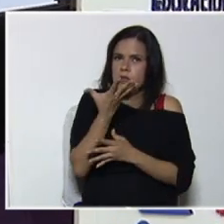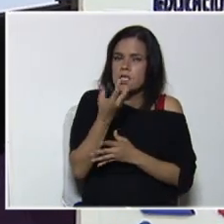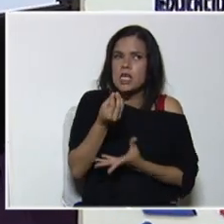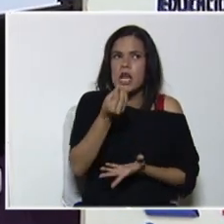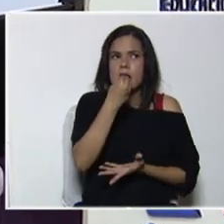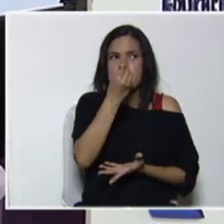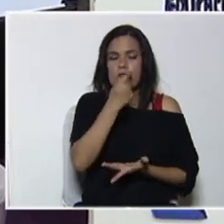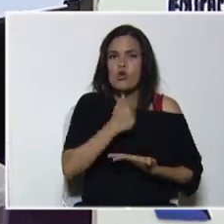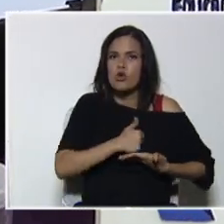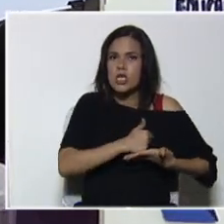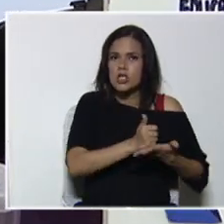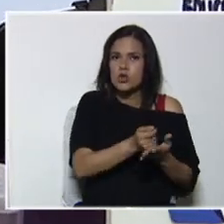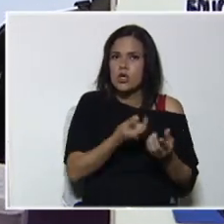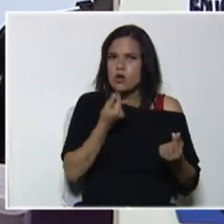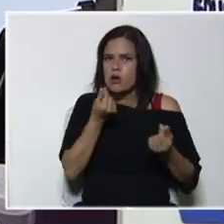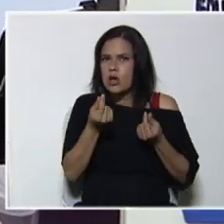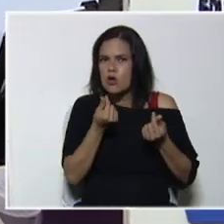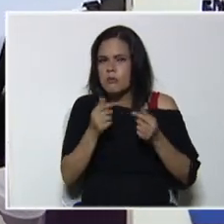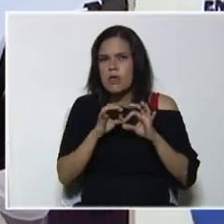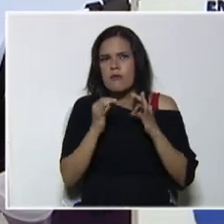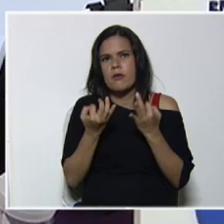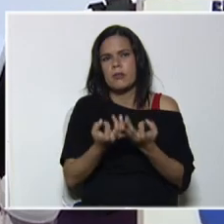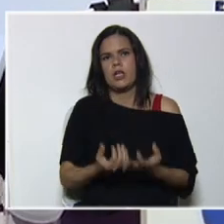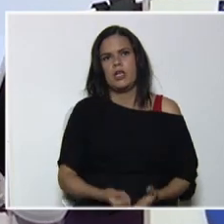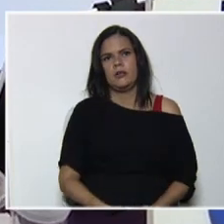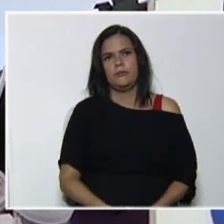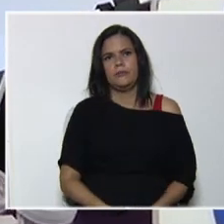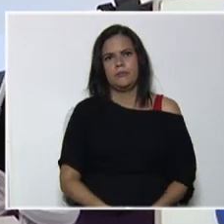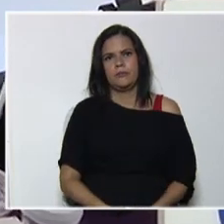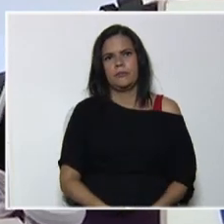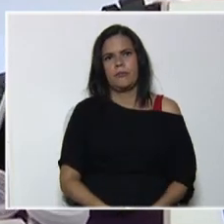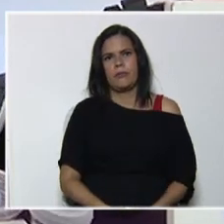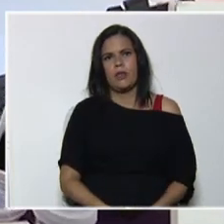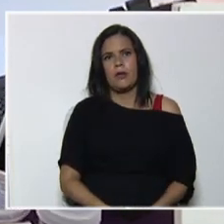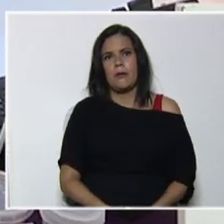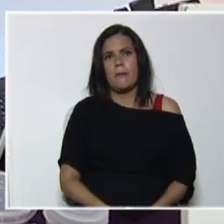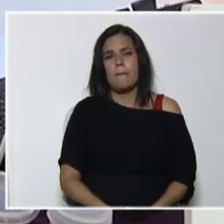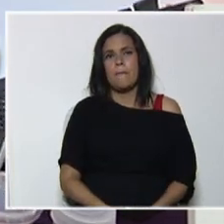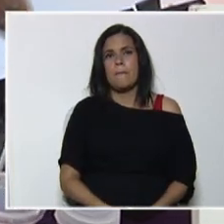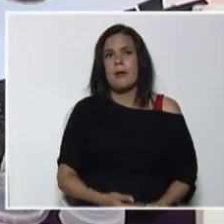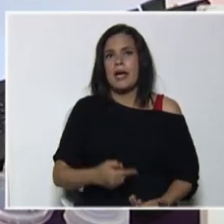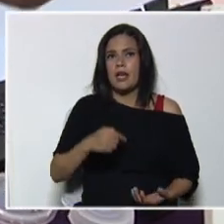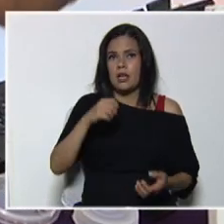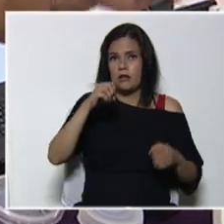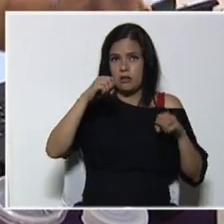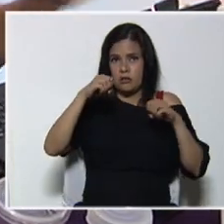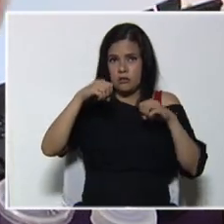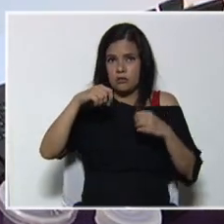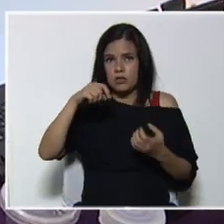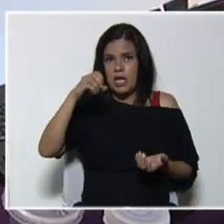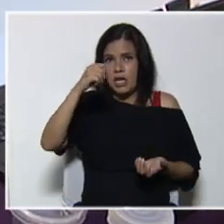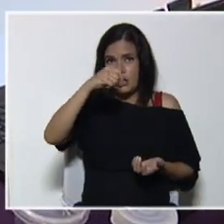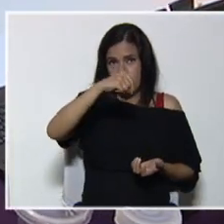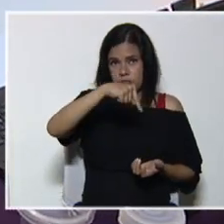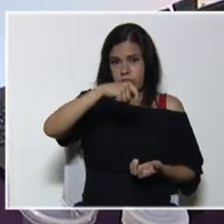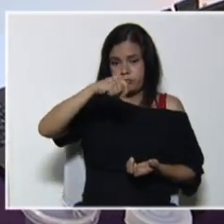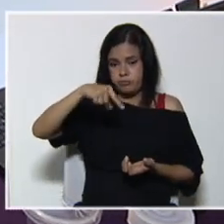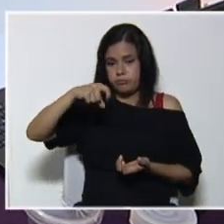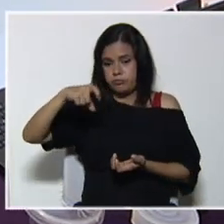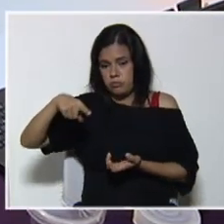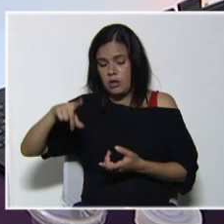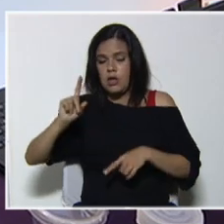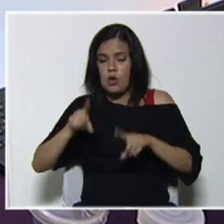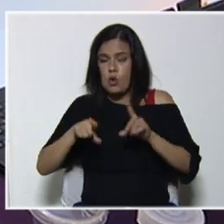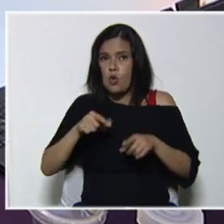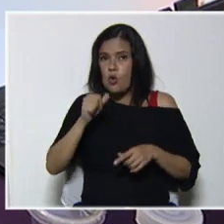que colaboran con la economía familiar. Para el riego, el debido uso, según el tamaño de esa siembra que colocamos